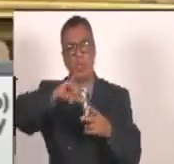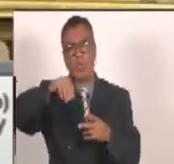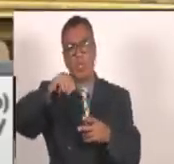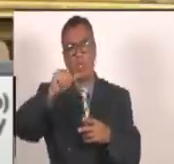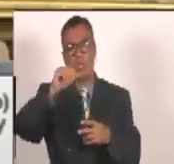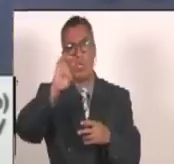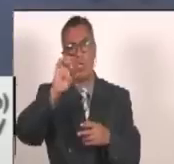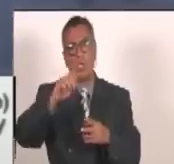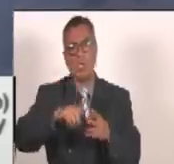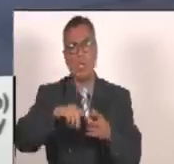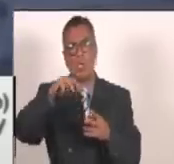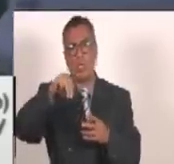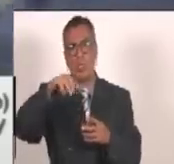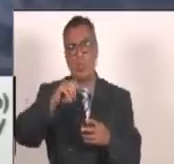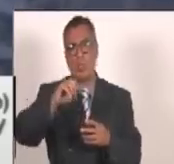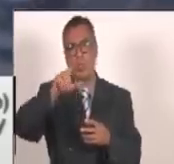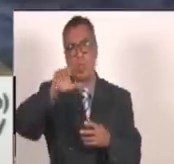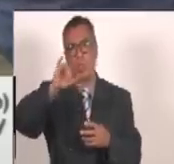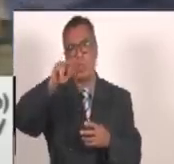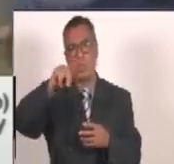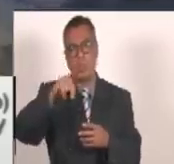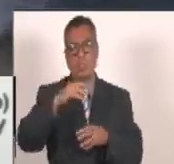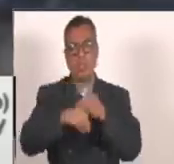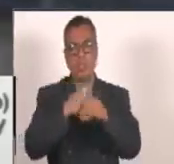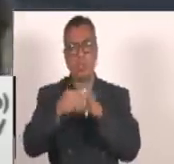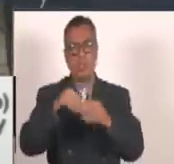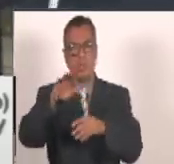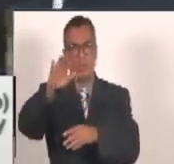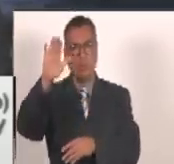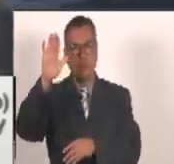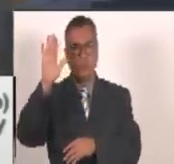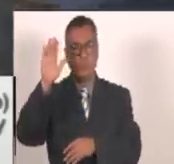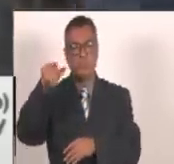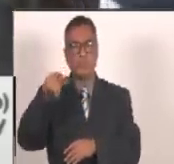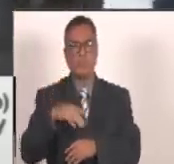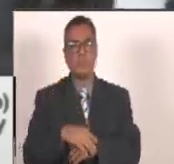José Omar Molina a los efectos de su juramentación.